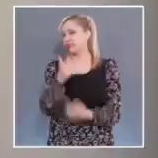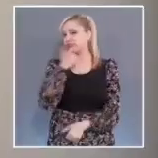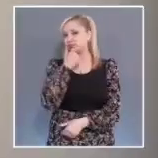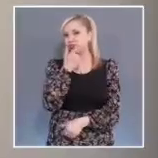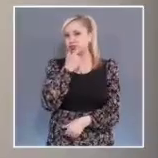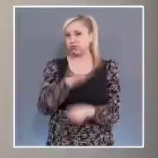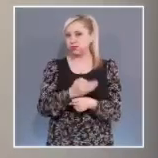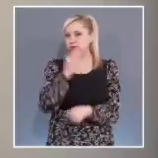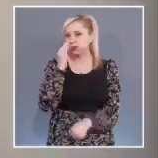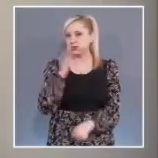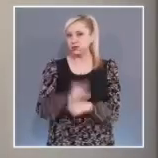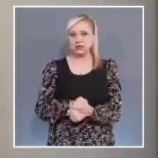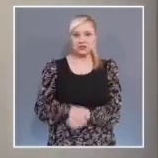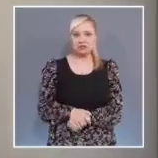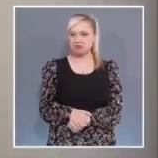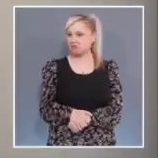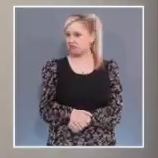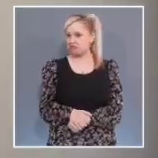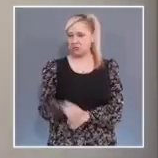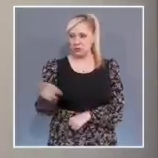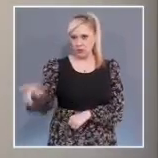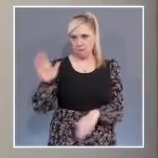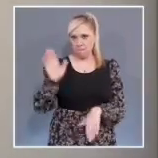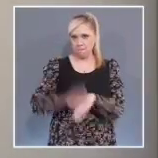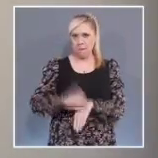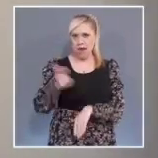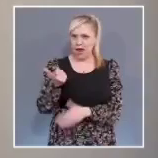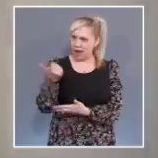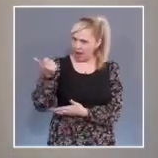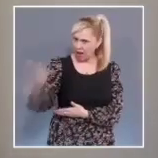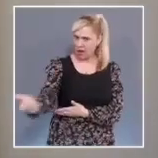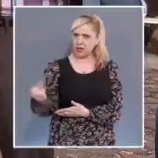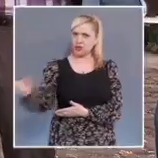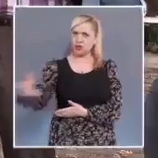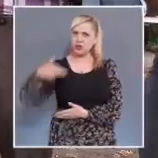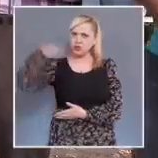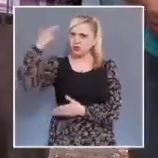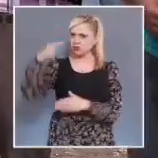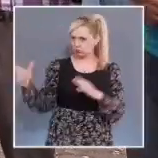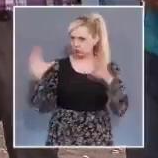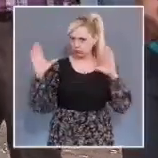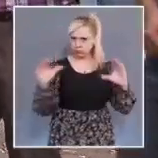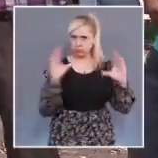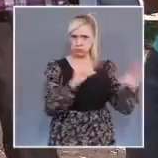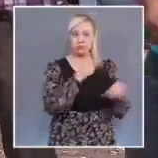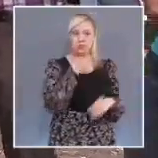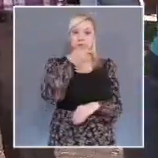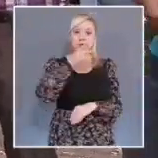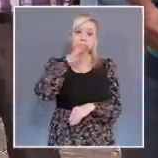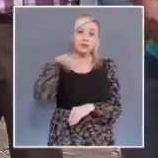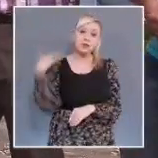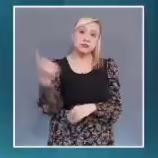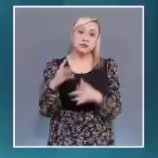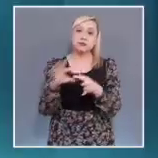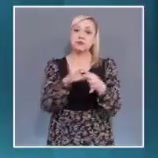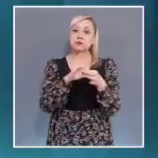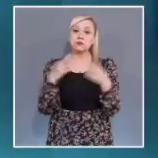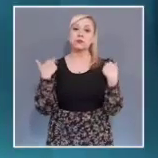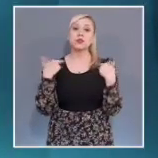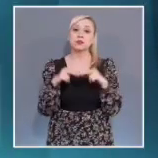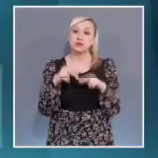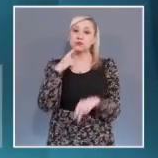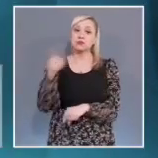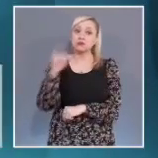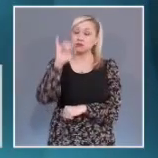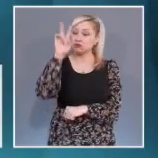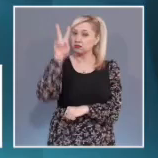pues son los pilares de la educación, indicaron representantes de la Unión de Padres de Familia y Alianza de Maestros. Lo que